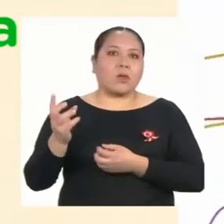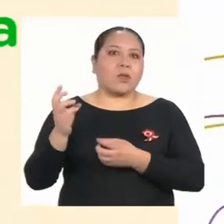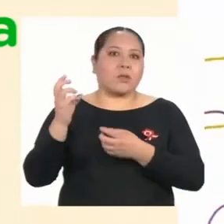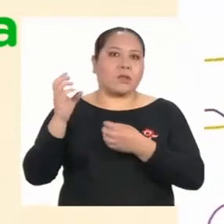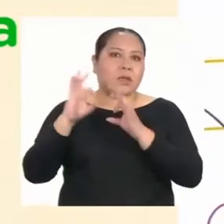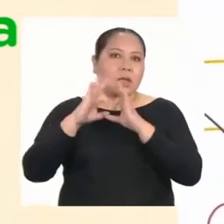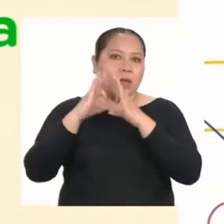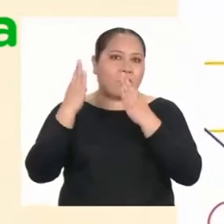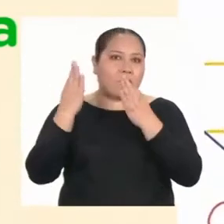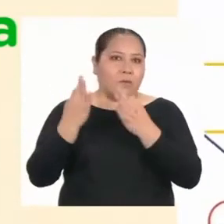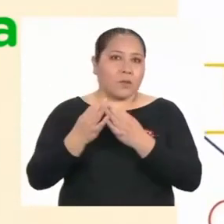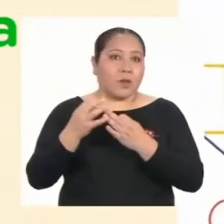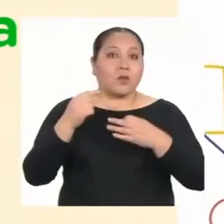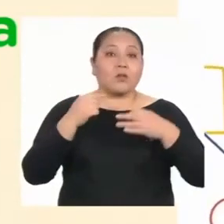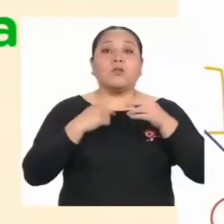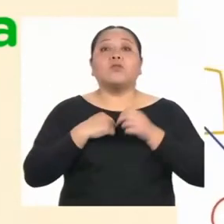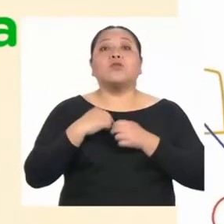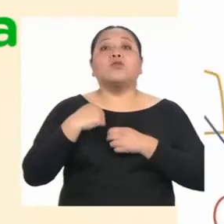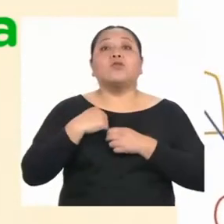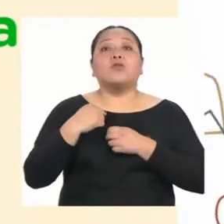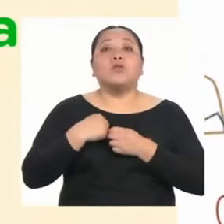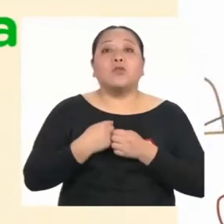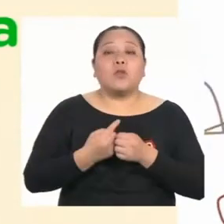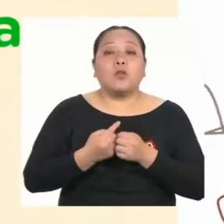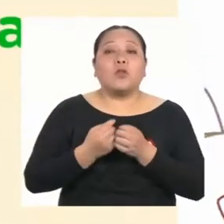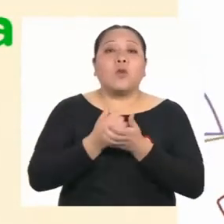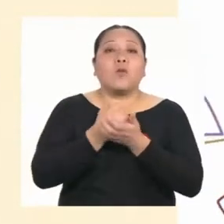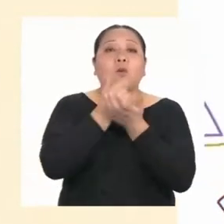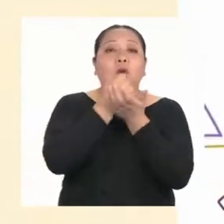yo los voy a ayudar esta vez.